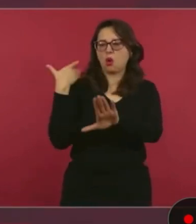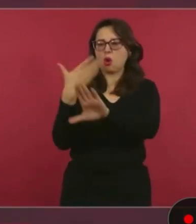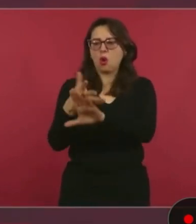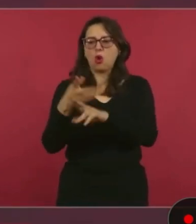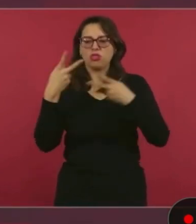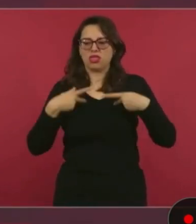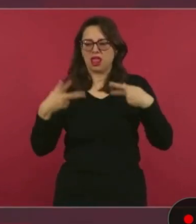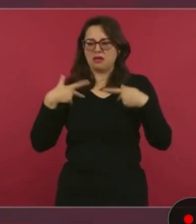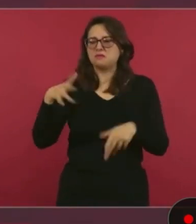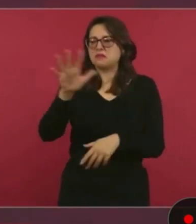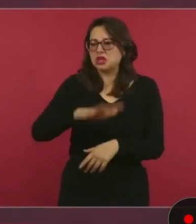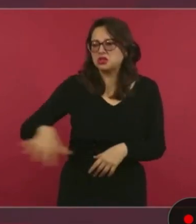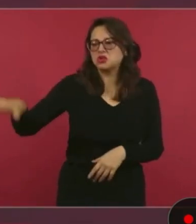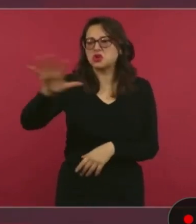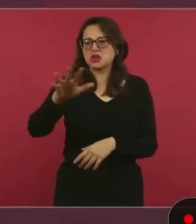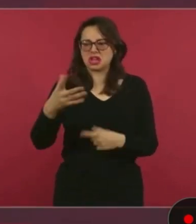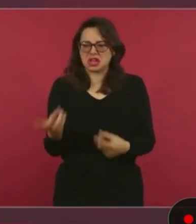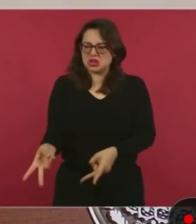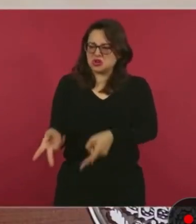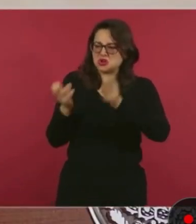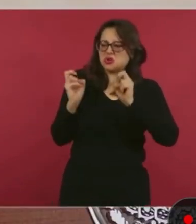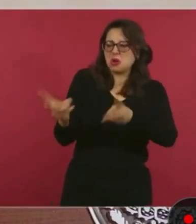de los bienes de la nación.